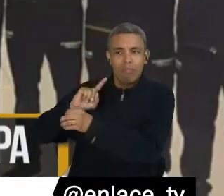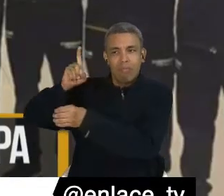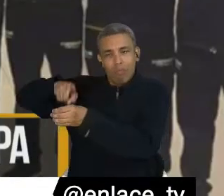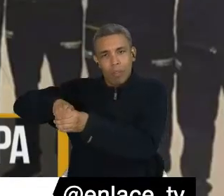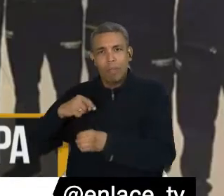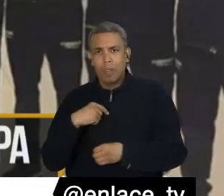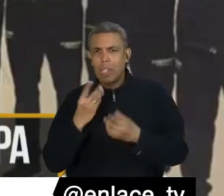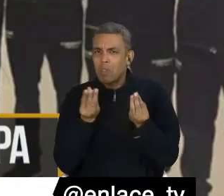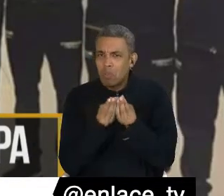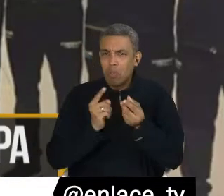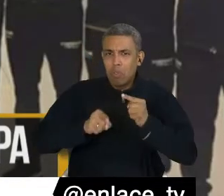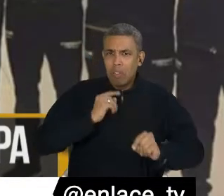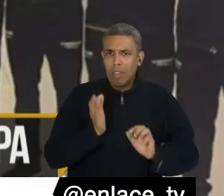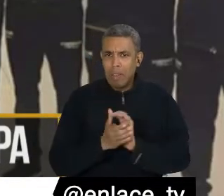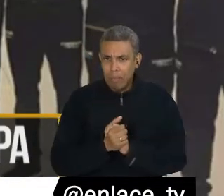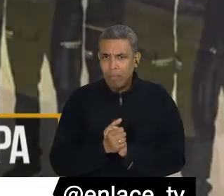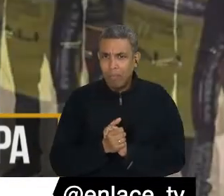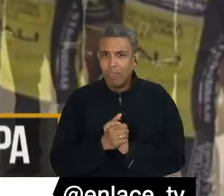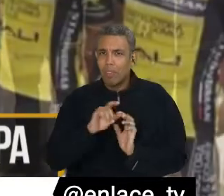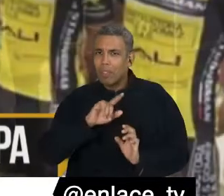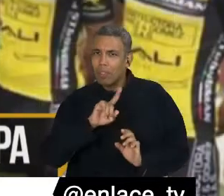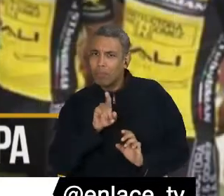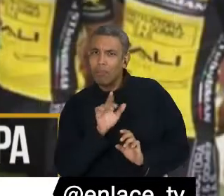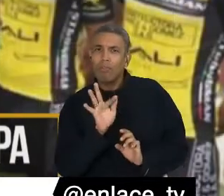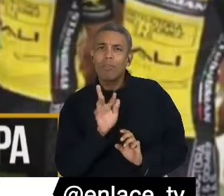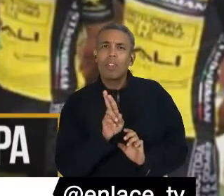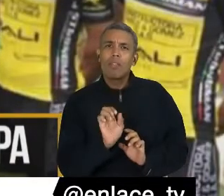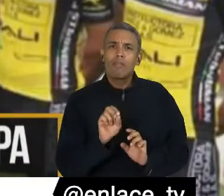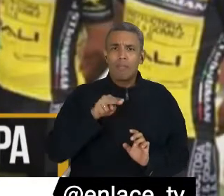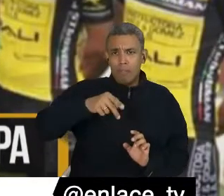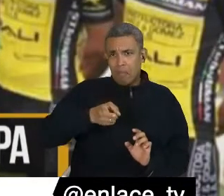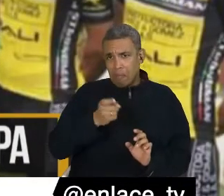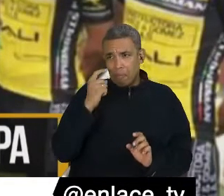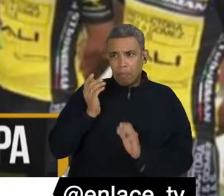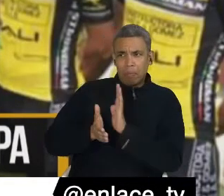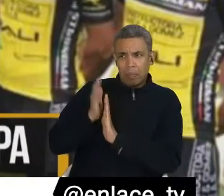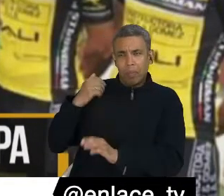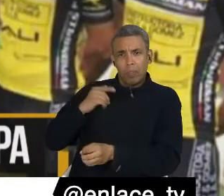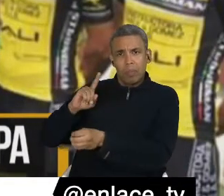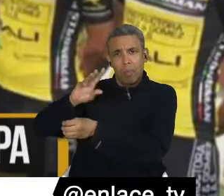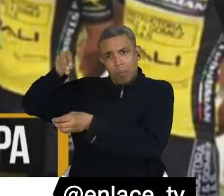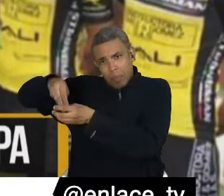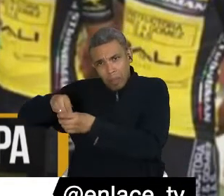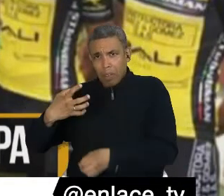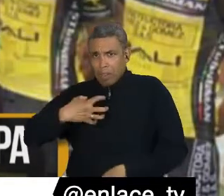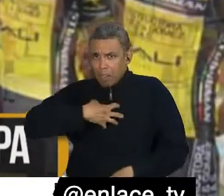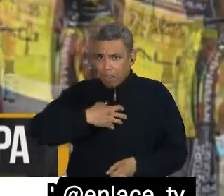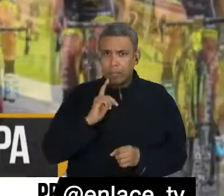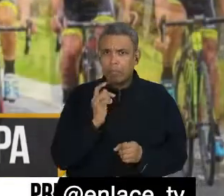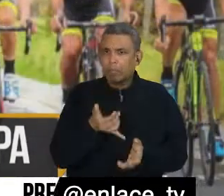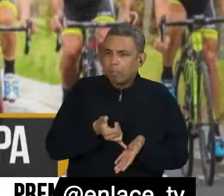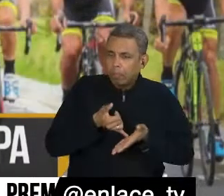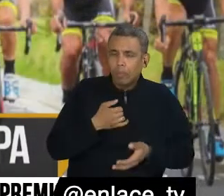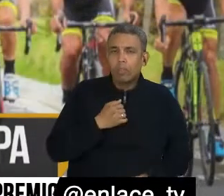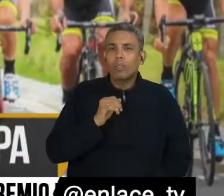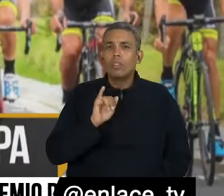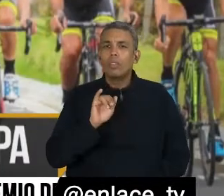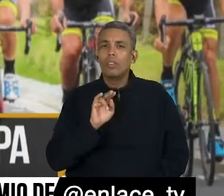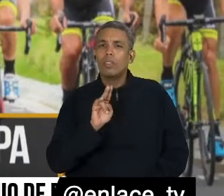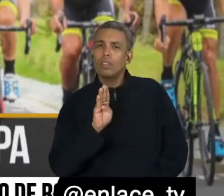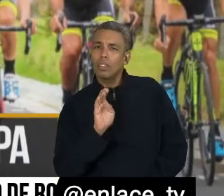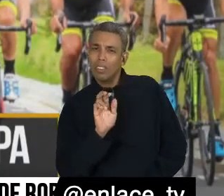sus compañeros del equipo Strongman, dirigidos por Luis Alfonso Celi, y con quienes estarán en pruebas como la Coppa Bartali, Giro de